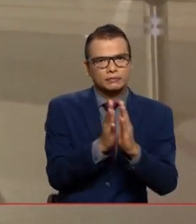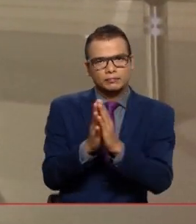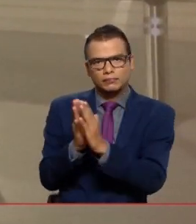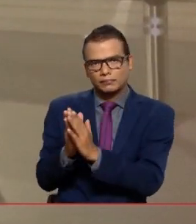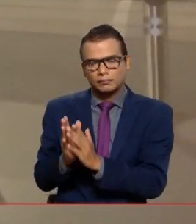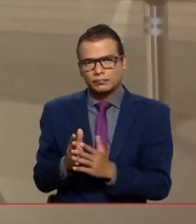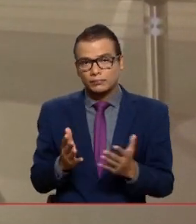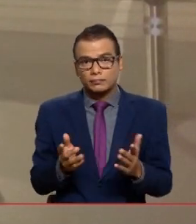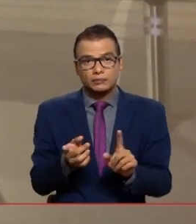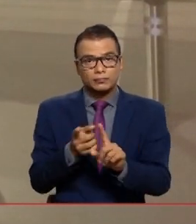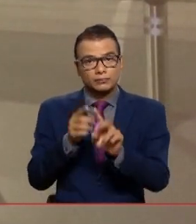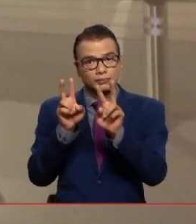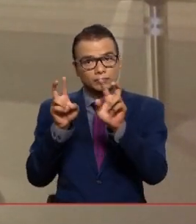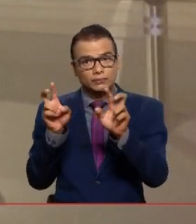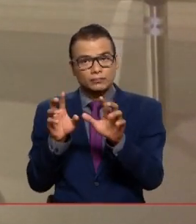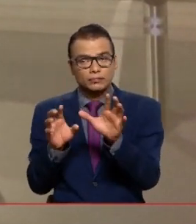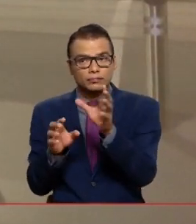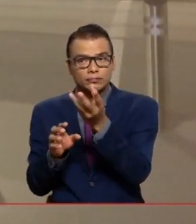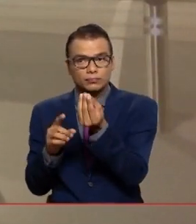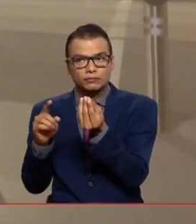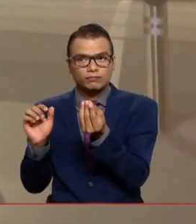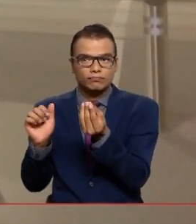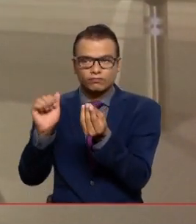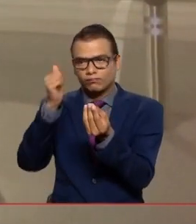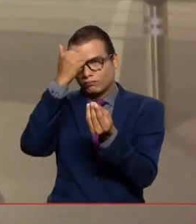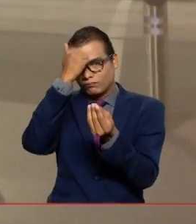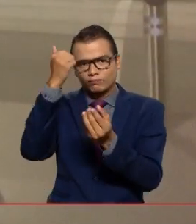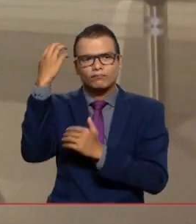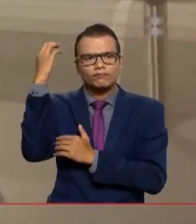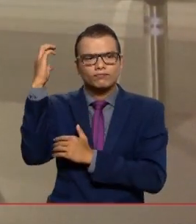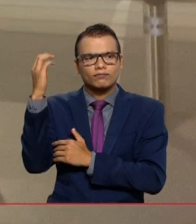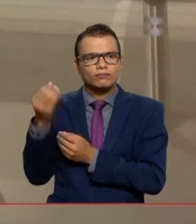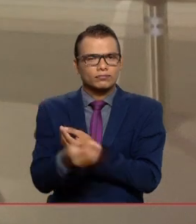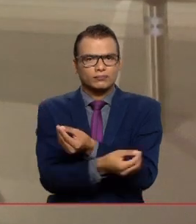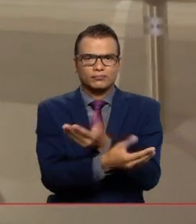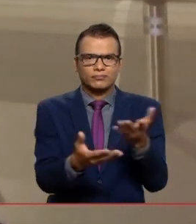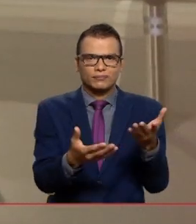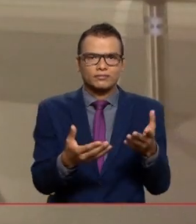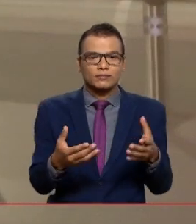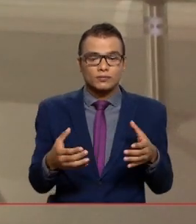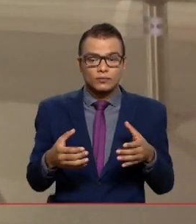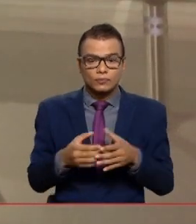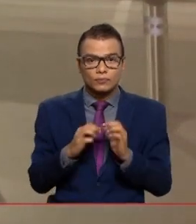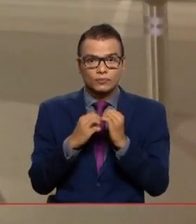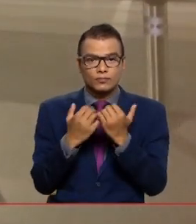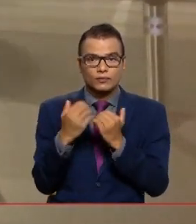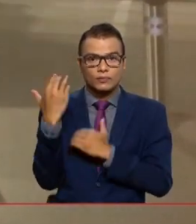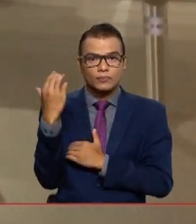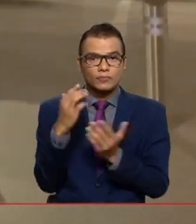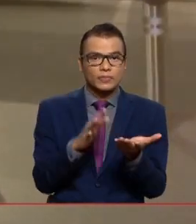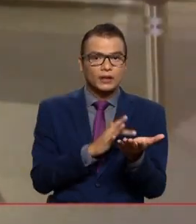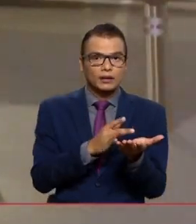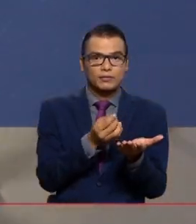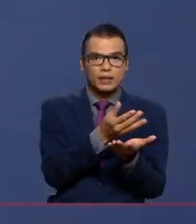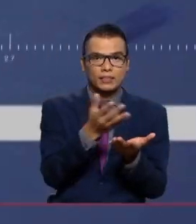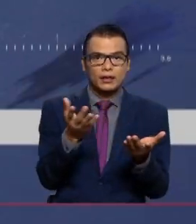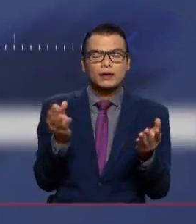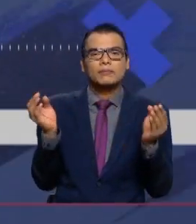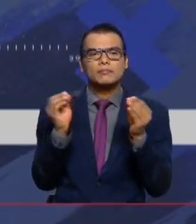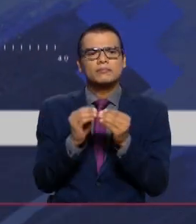el obsequio por parte de la dirigencia colombiana de iPad al plantel. Y lo otro, el tema de las tarjetas amarillas.